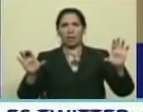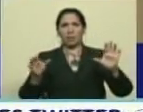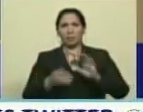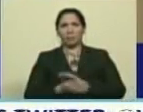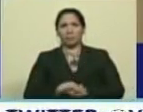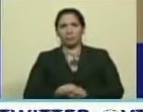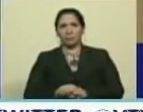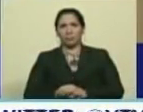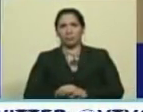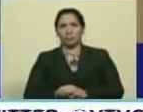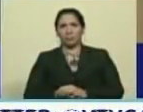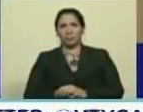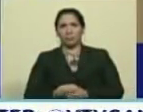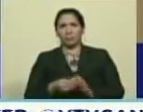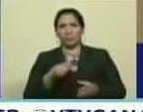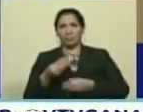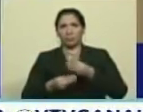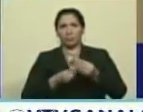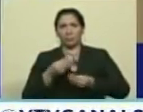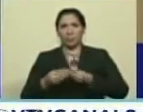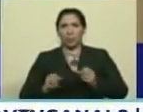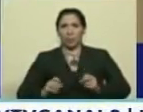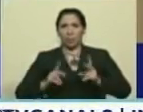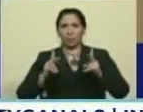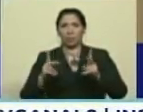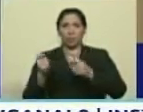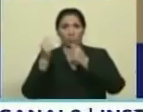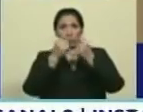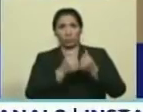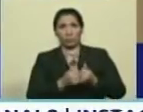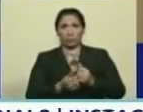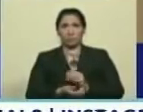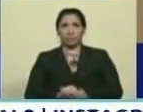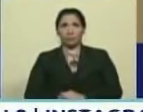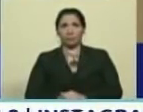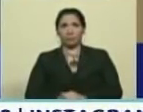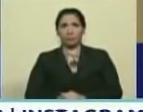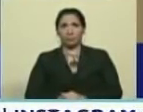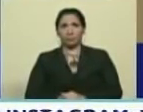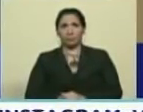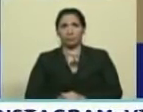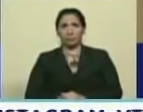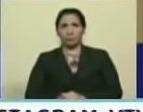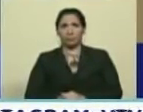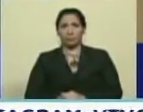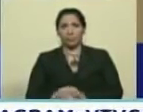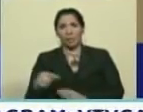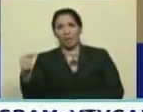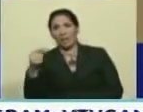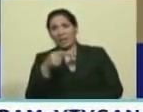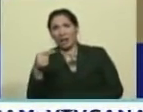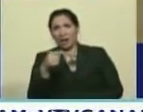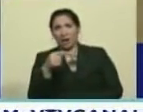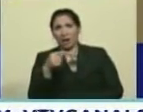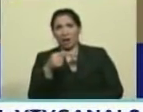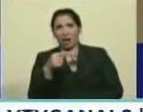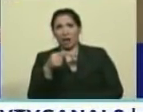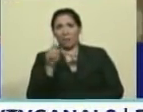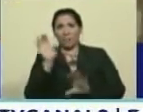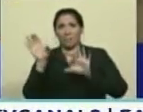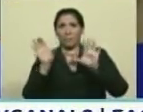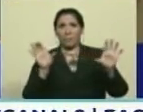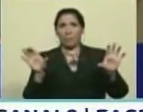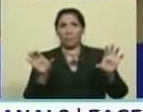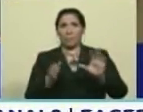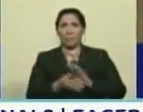han negado a los países la oportunidad económica. Y les han negado a los países, a